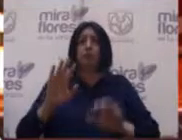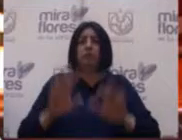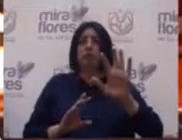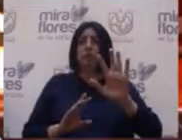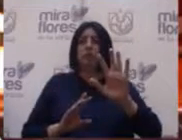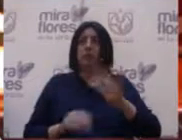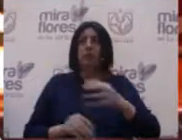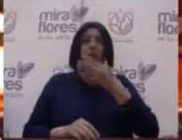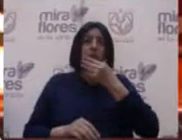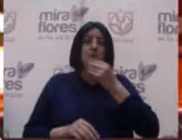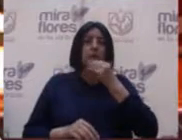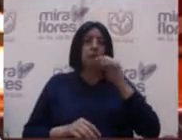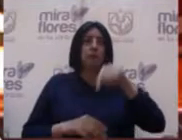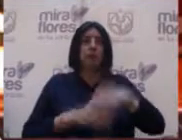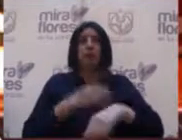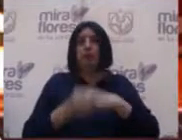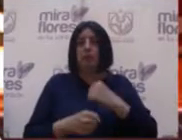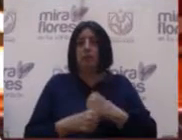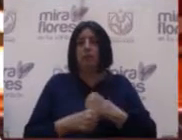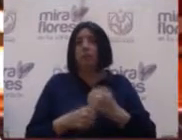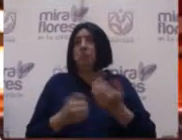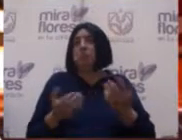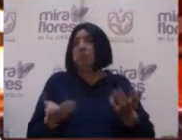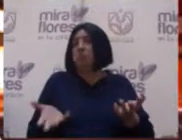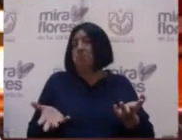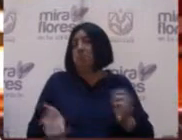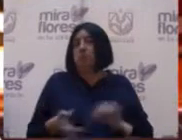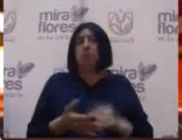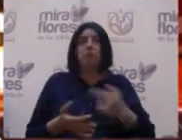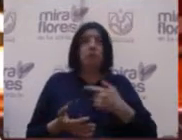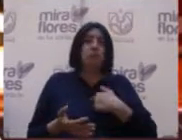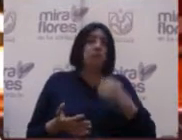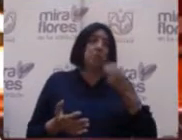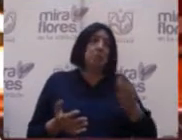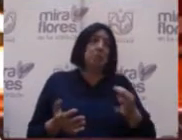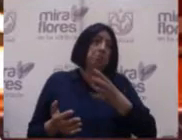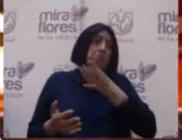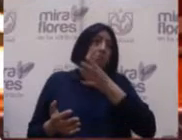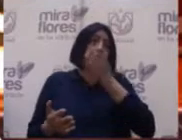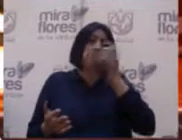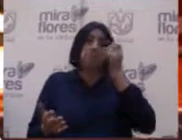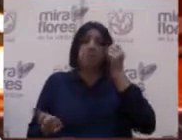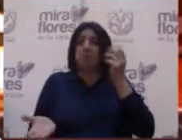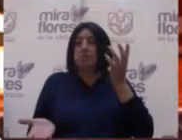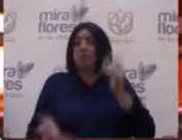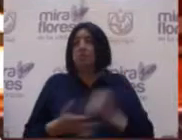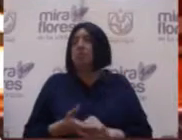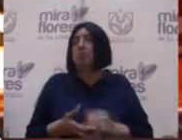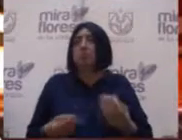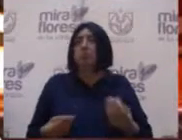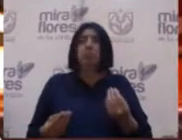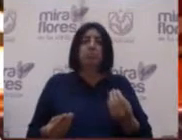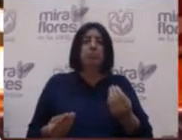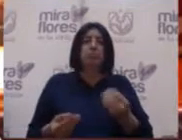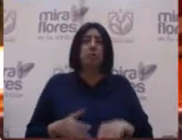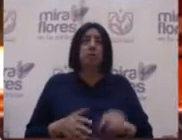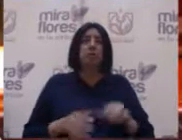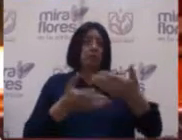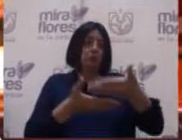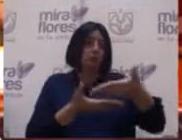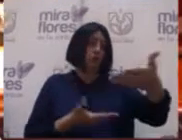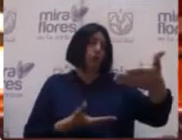15 de diciembre de este año. Entonces, yo la verdad que no comprendo muy bien eso, porque en el dictamen que